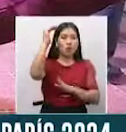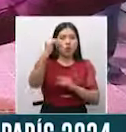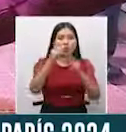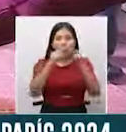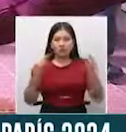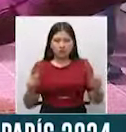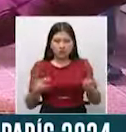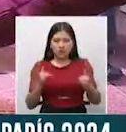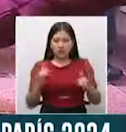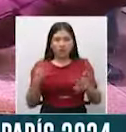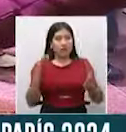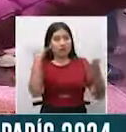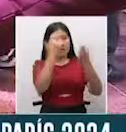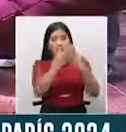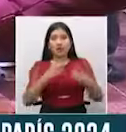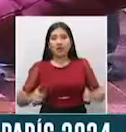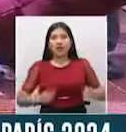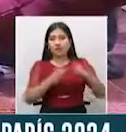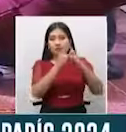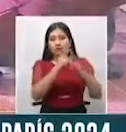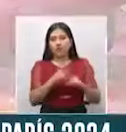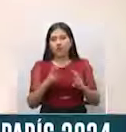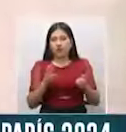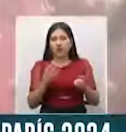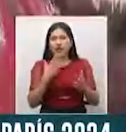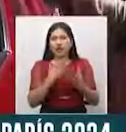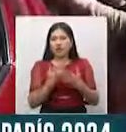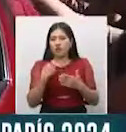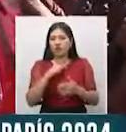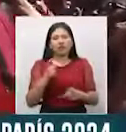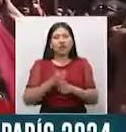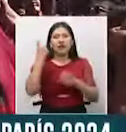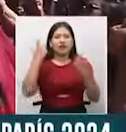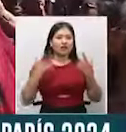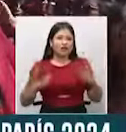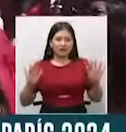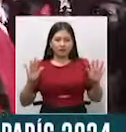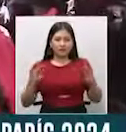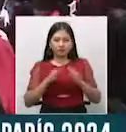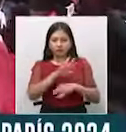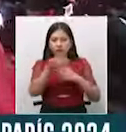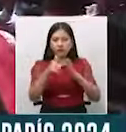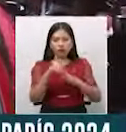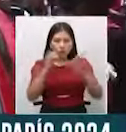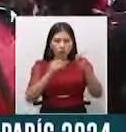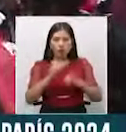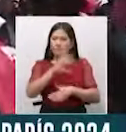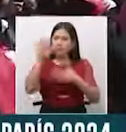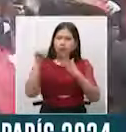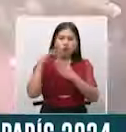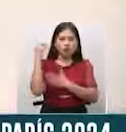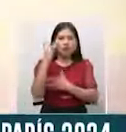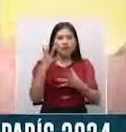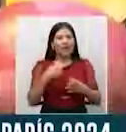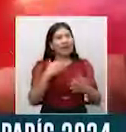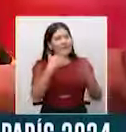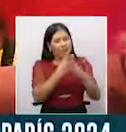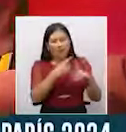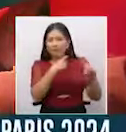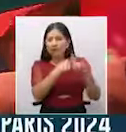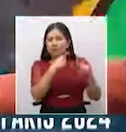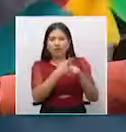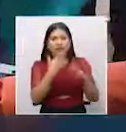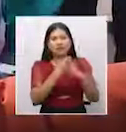que esté en París para nosotros ya es una medalla. Todos los orureños y todo Bolivia le deseamos que le vaya muy bien, muy bien. Que lo vaya